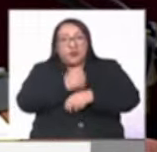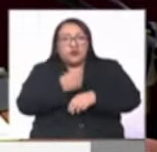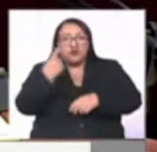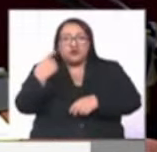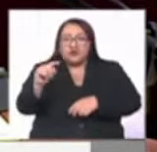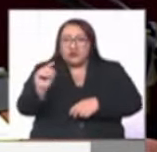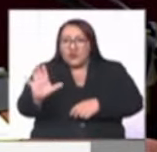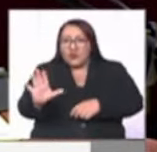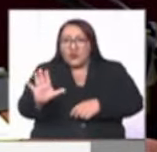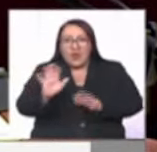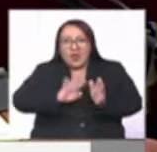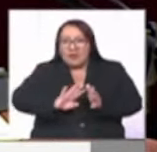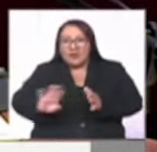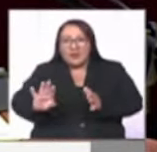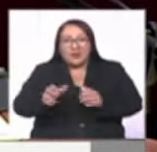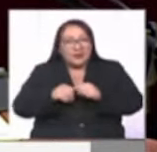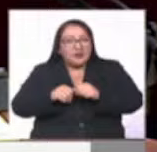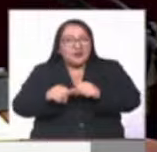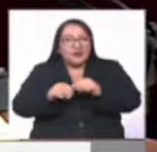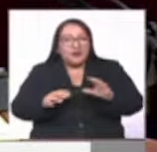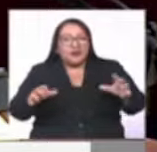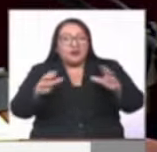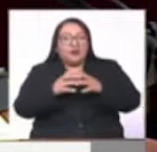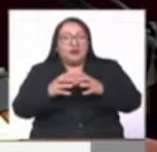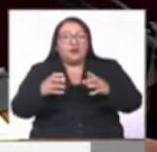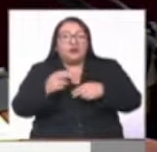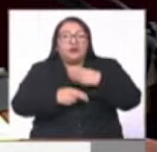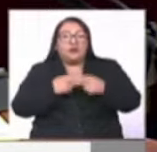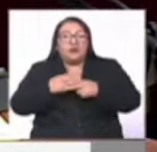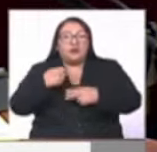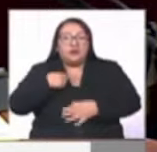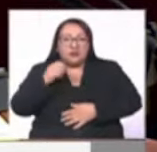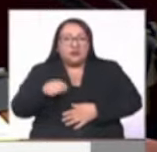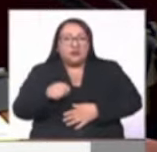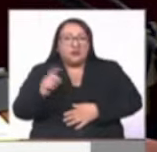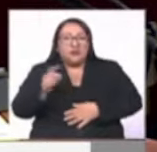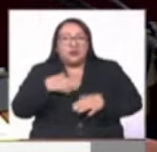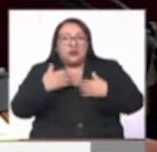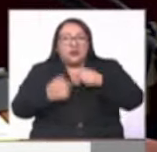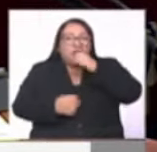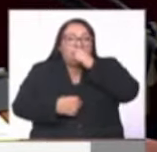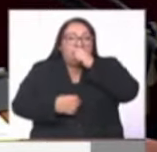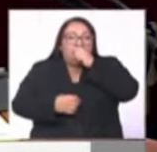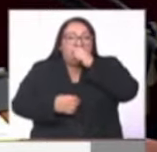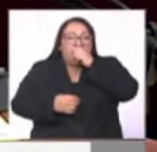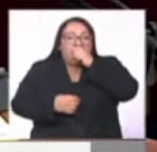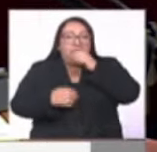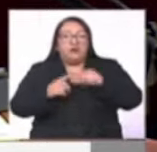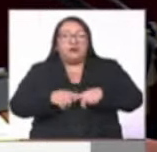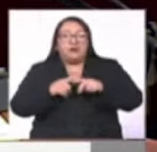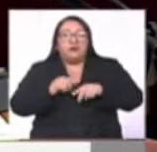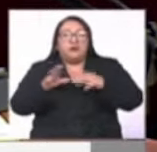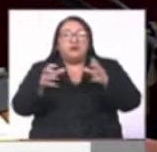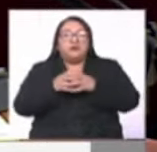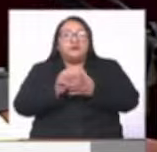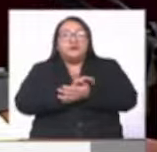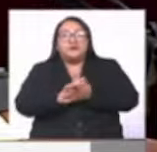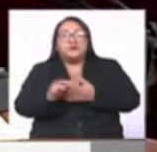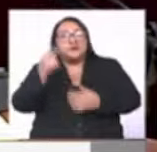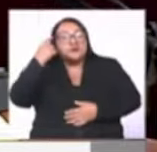independientes y que la permanencia de la junta Nacional de Justicia no puede depender de un debate de